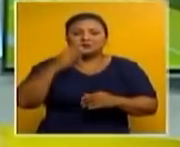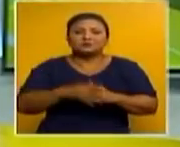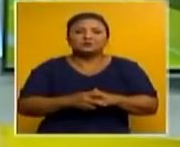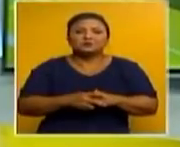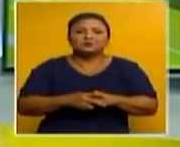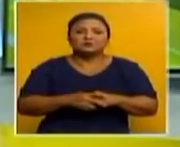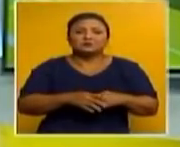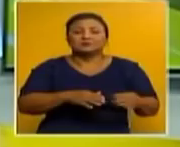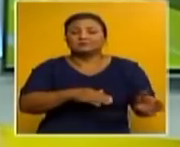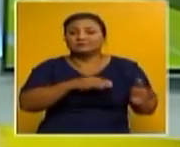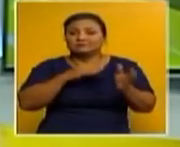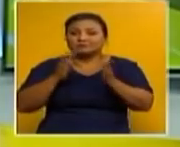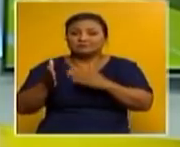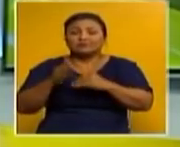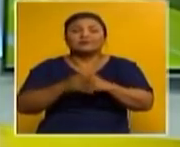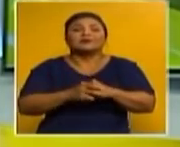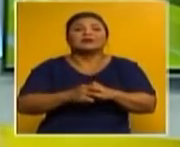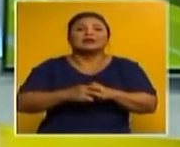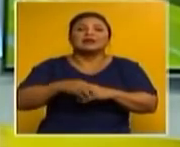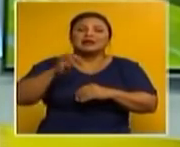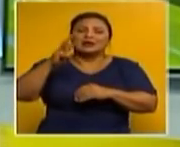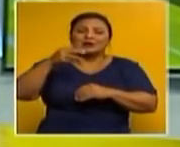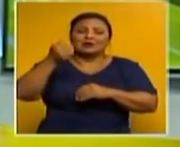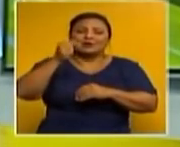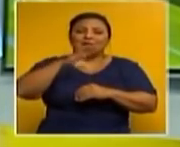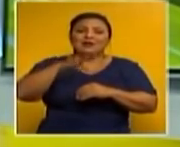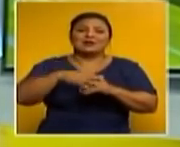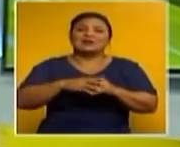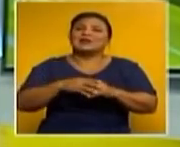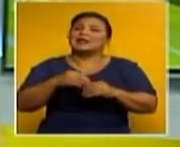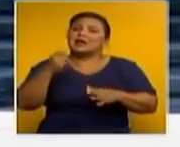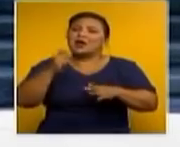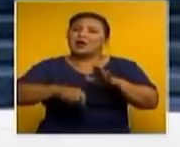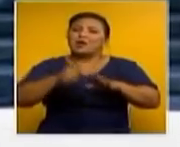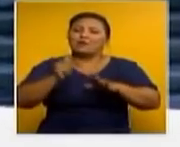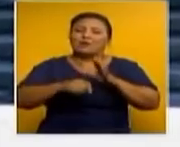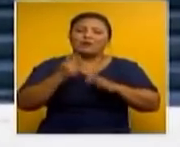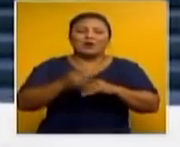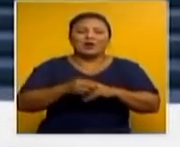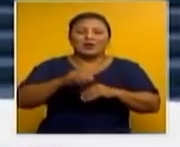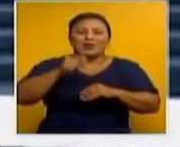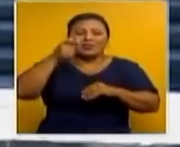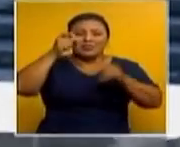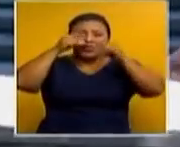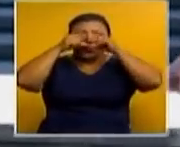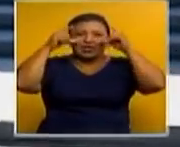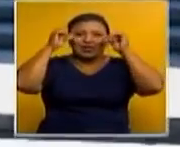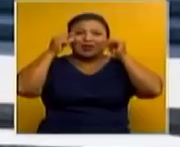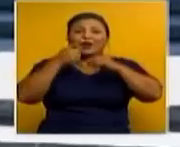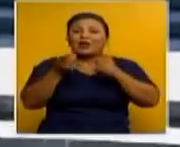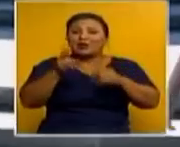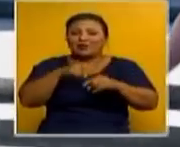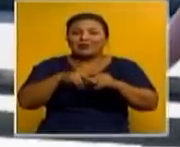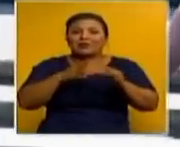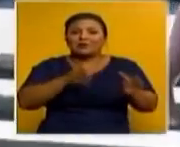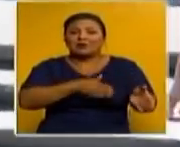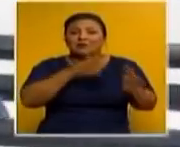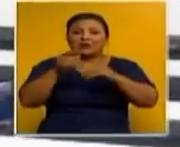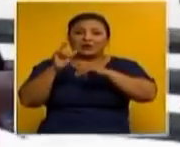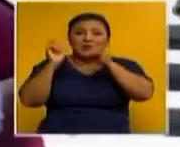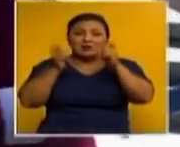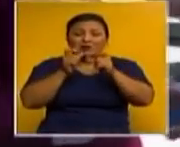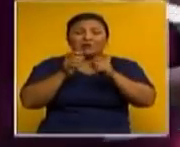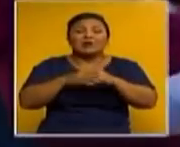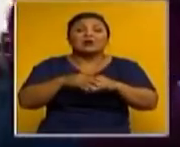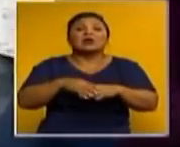Marcelo Dueñas, abogado de César Monge, director nacional de CREU y de los asambleístas Yanine Cruz y Homero Castañer, acudió a la Fiscalía General